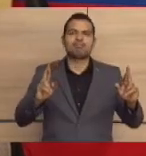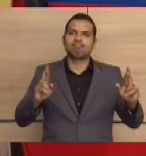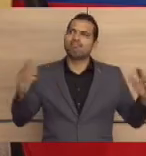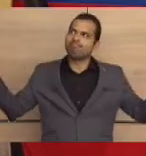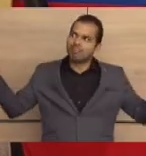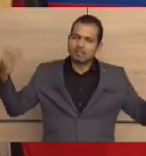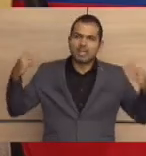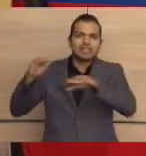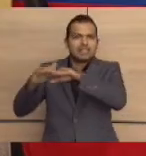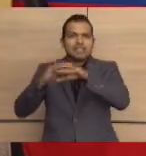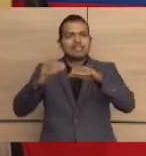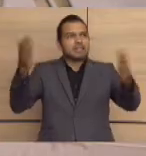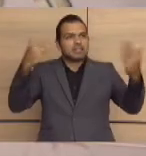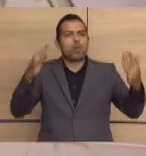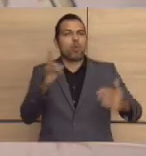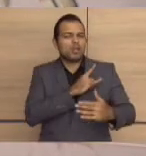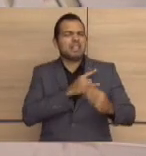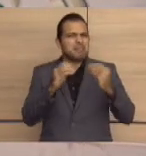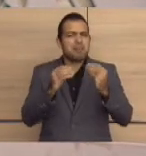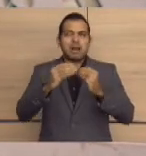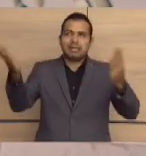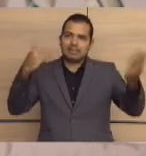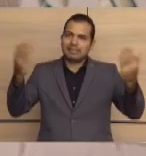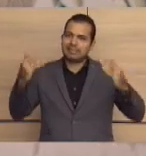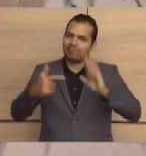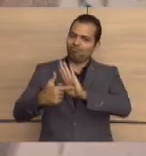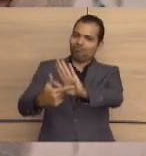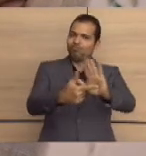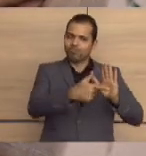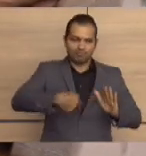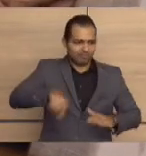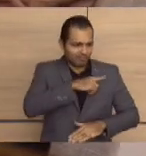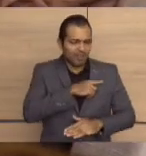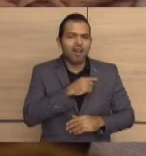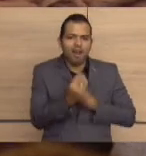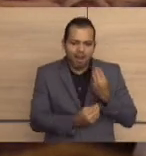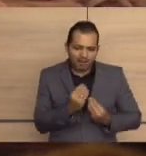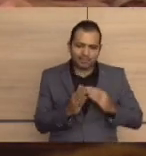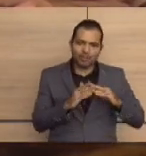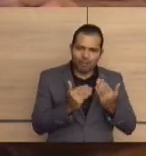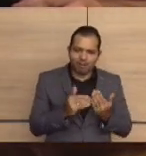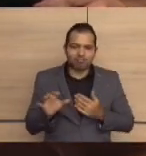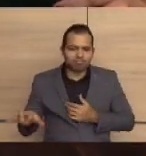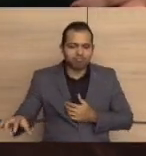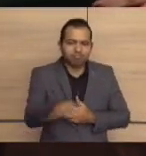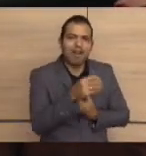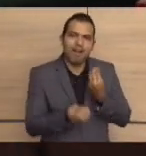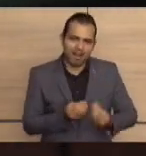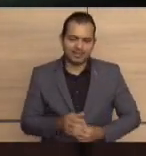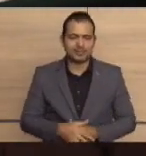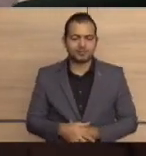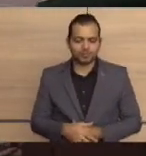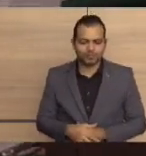encuentro. El doctor Juan Luis Mejía, uno de los rectores de nuestras instituciones de educación superior, ha mencionado un término que me gusta acuñar